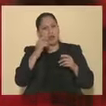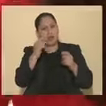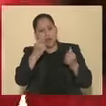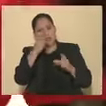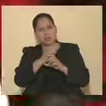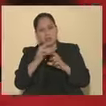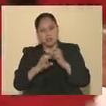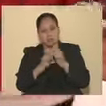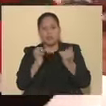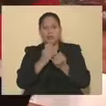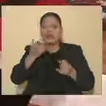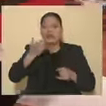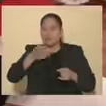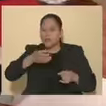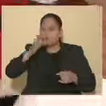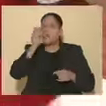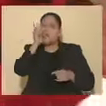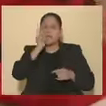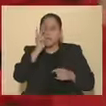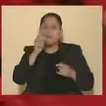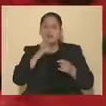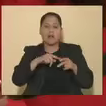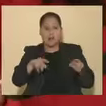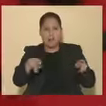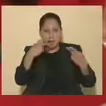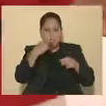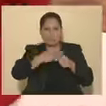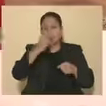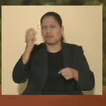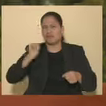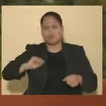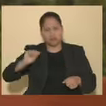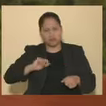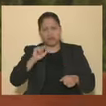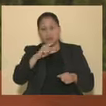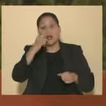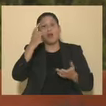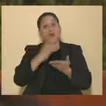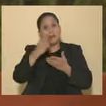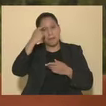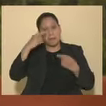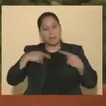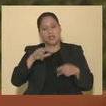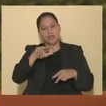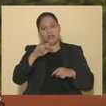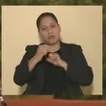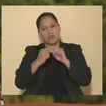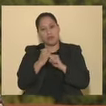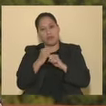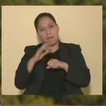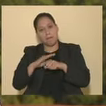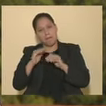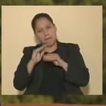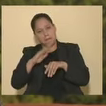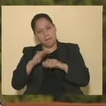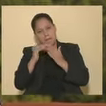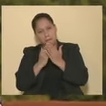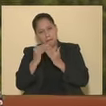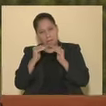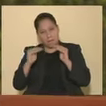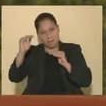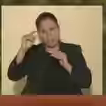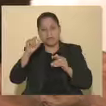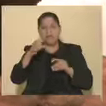a haber taberna, comida, venta de cerveza artesanal, únicamente para mayores de edad, por supuesto. Juegos para niños,